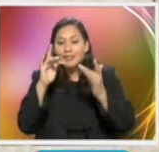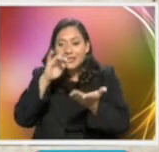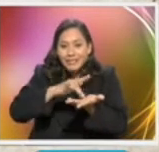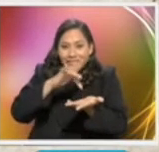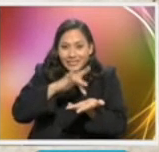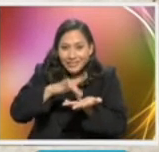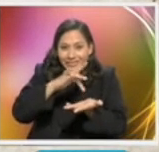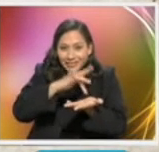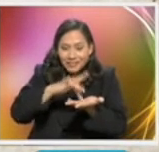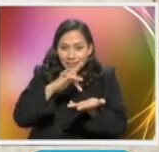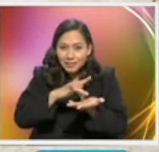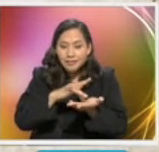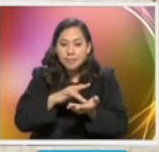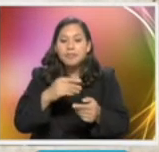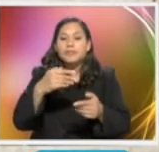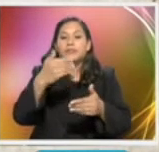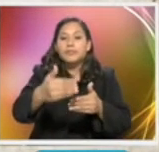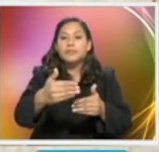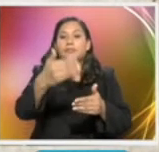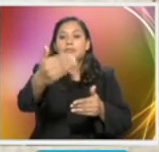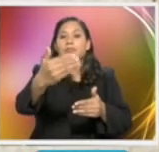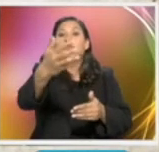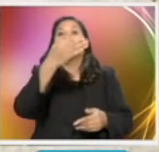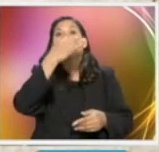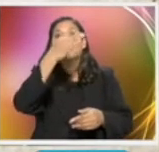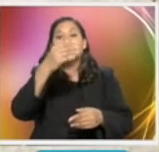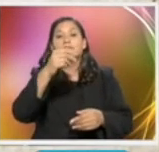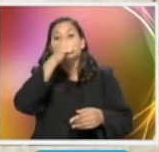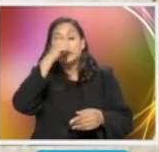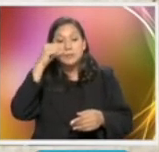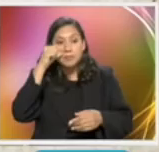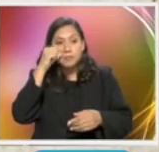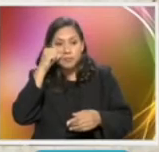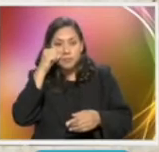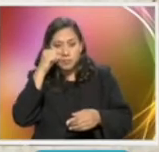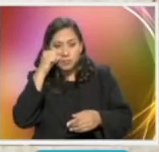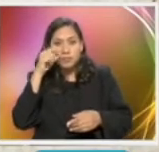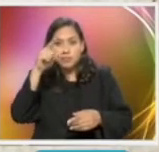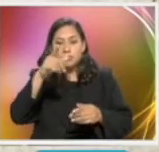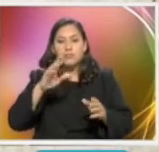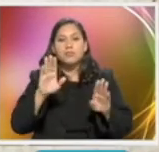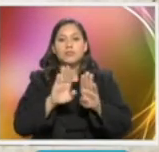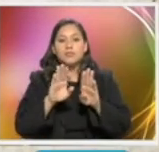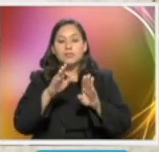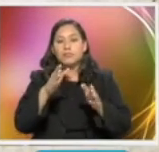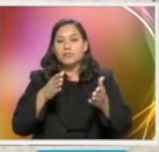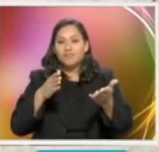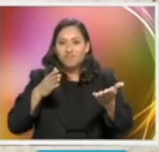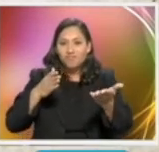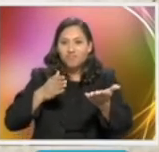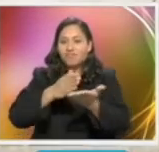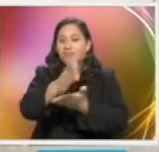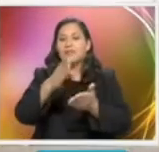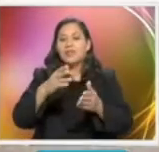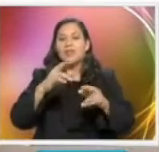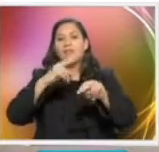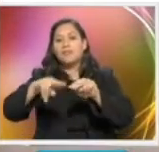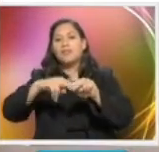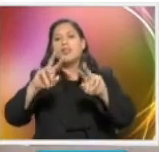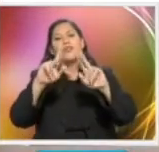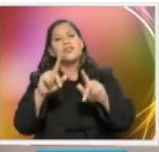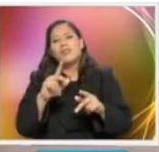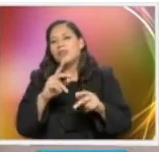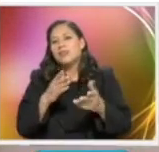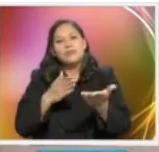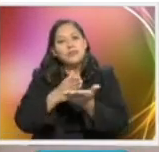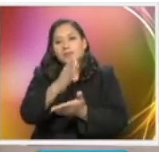de las siguientes estaciones y avisa a Ciudad Juárez que la vía está rota y que no pueden seguir,